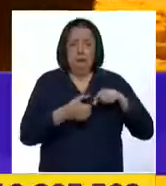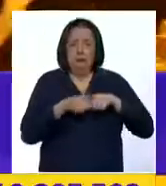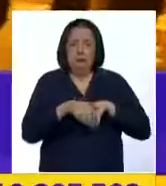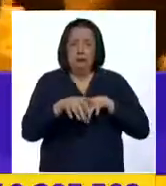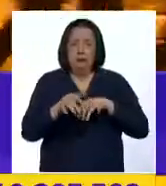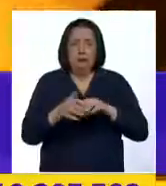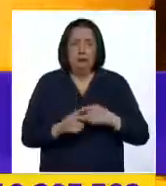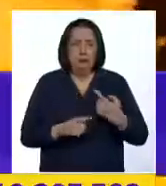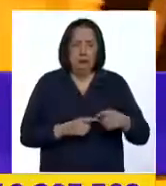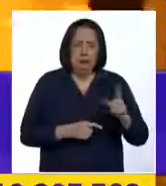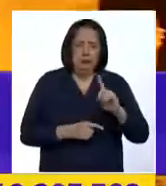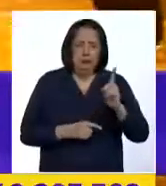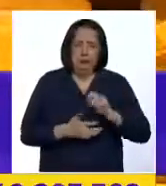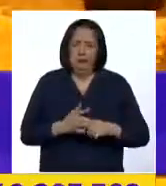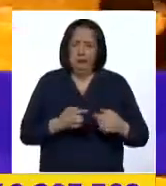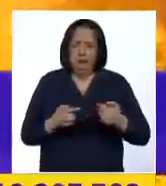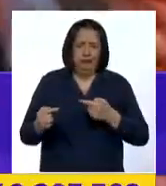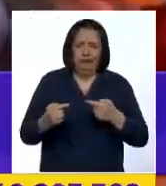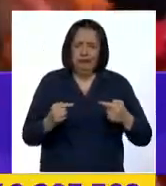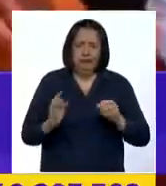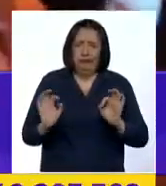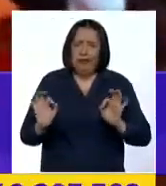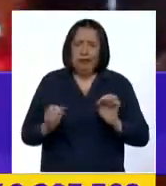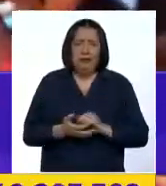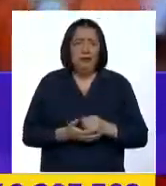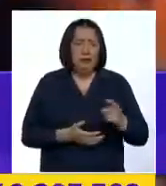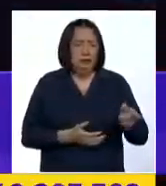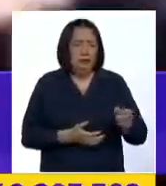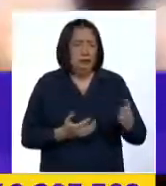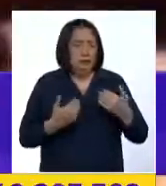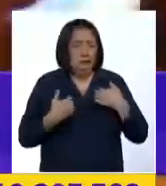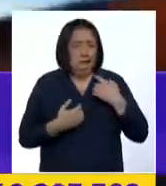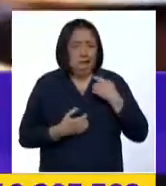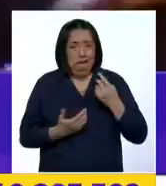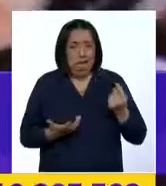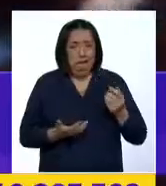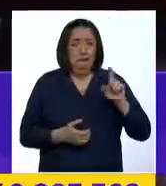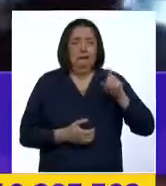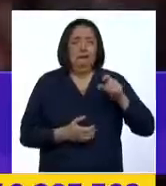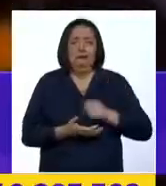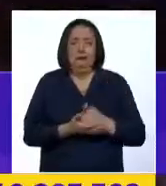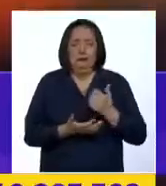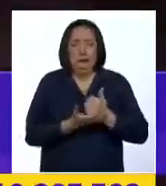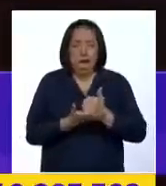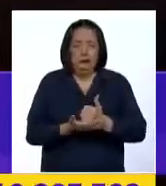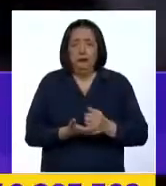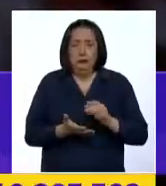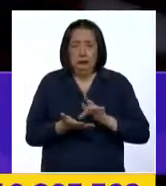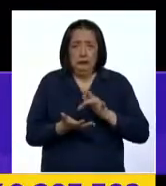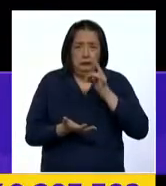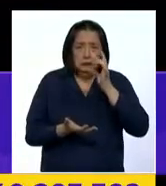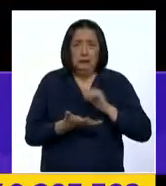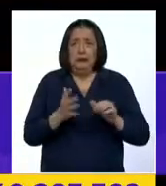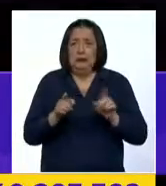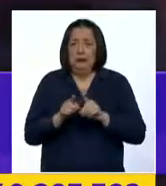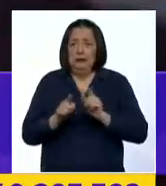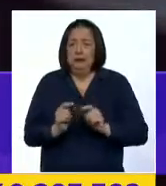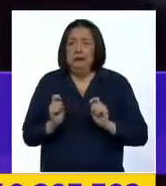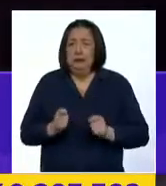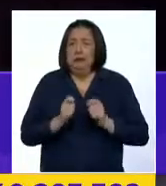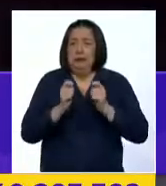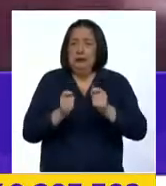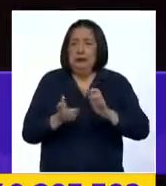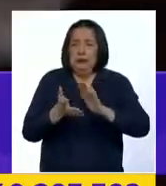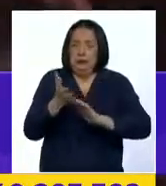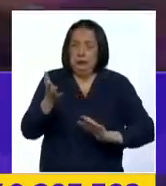marcha, pero no era parte de los enfrentamientos. Cuenta con recursos y necesita ayuda para las medicinas, así como donantes de sangre